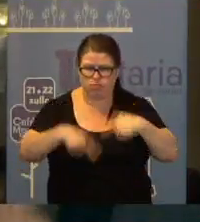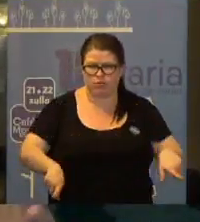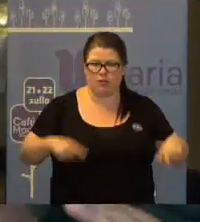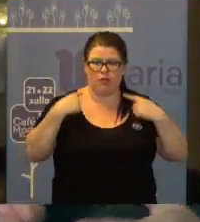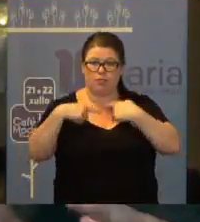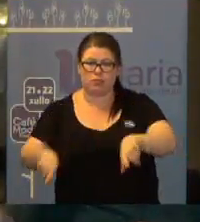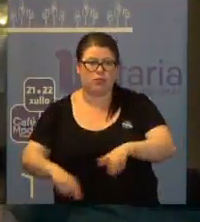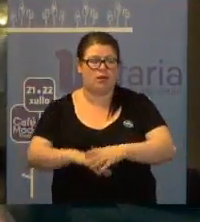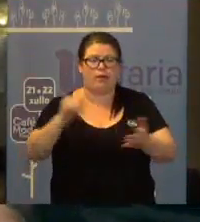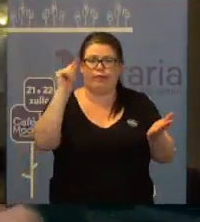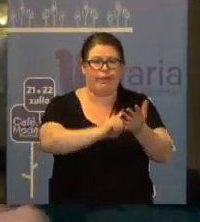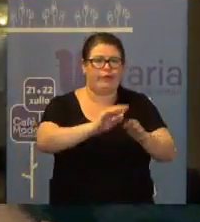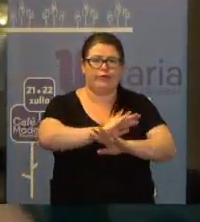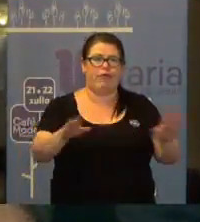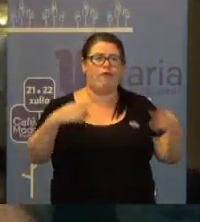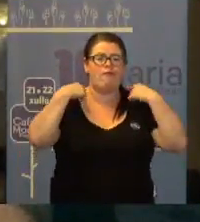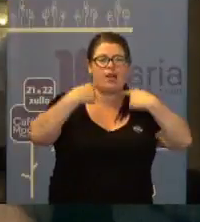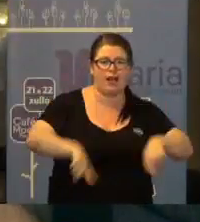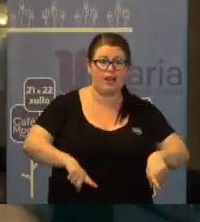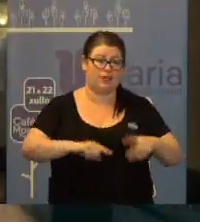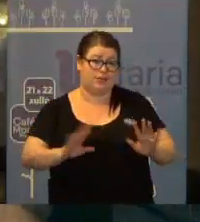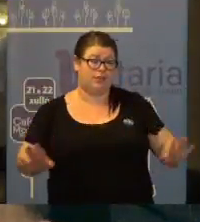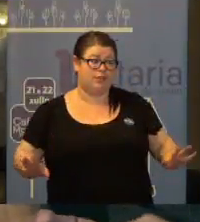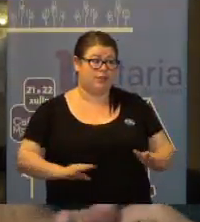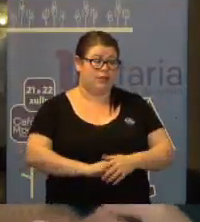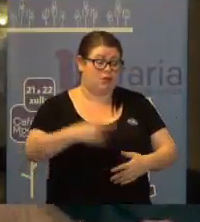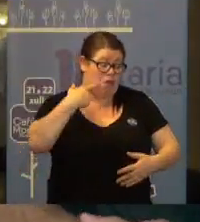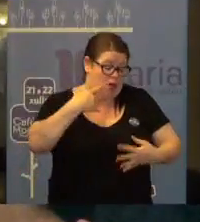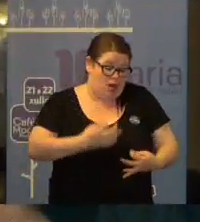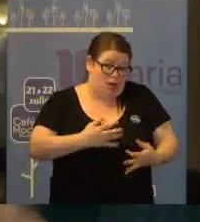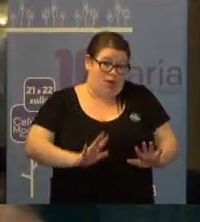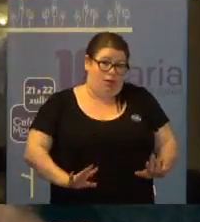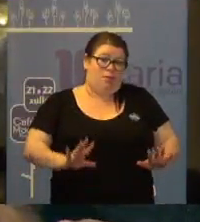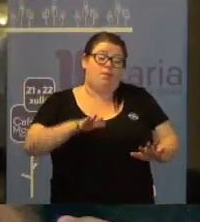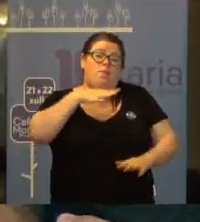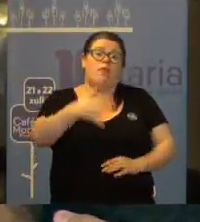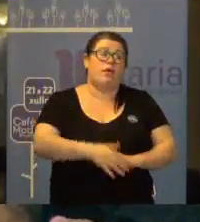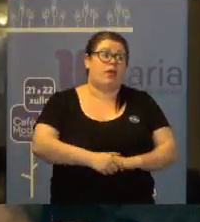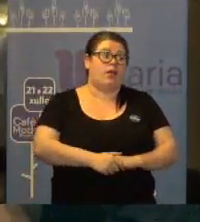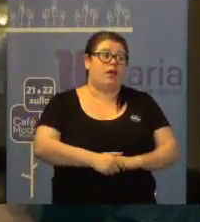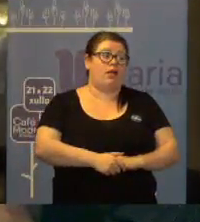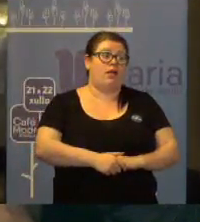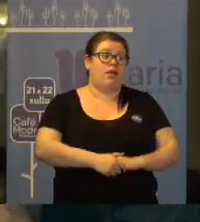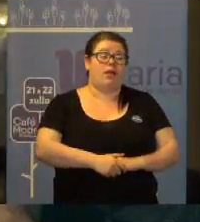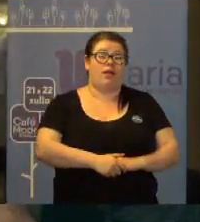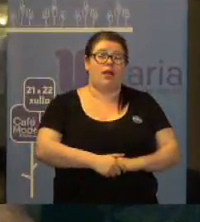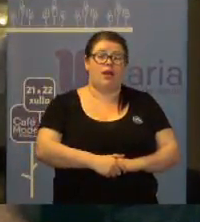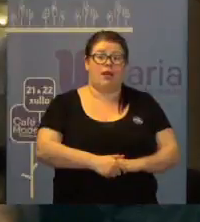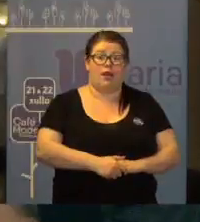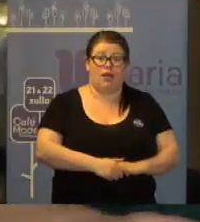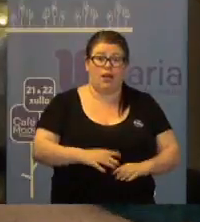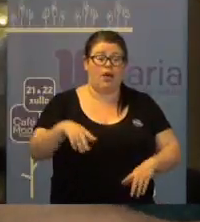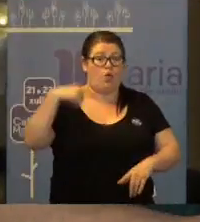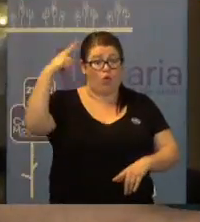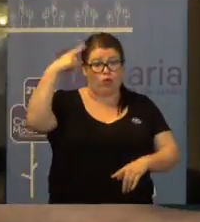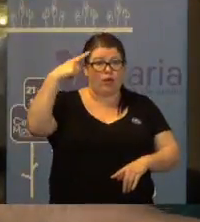Punto. De fracaso tras fracaso, creo eu. Entón, porque alguén o decía aquí, a hexemonía cultural a sigue